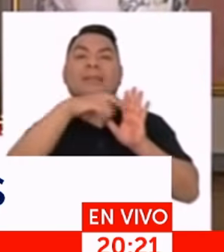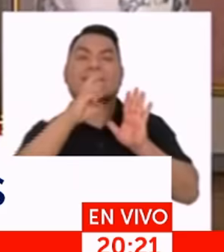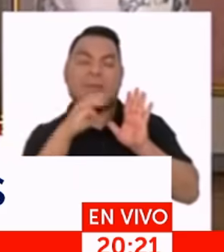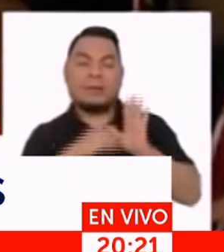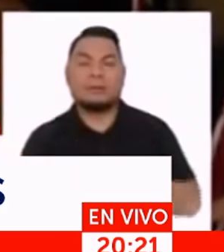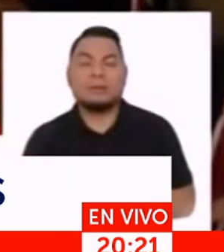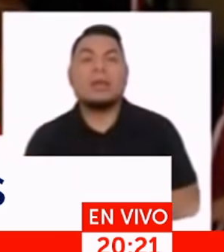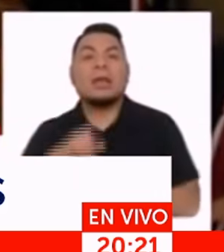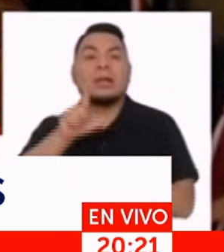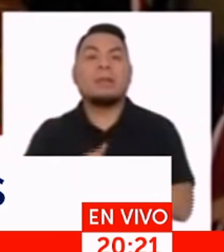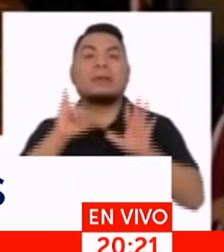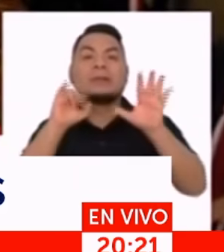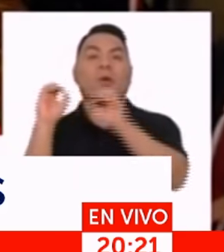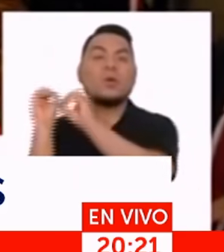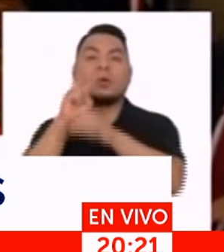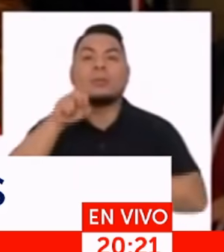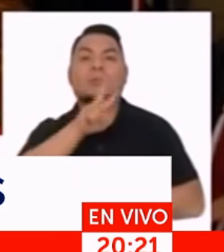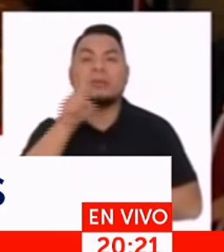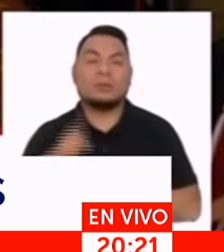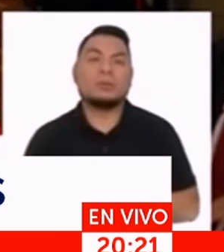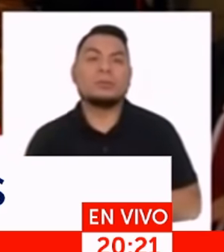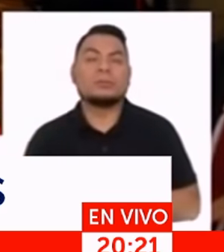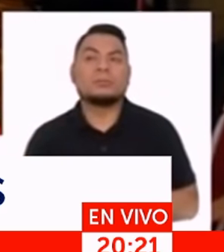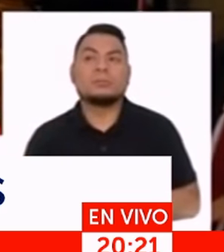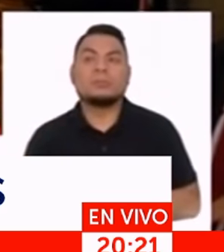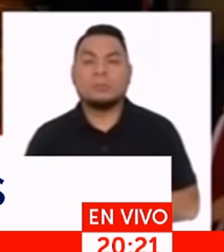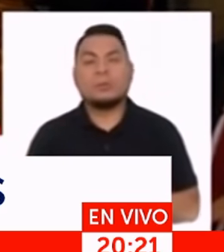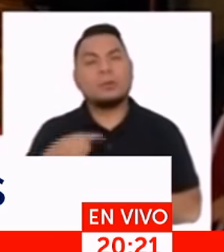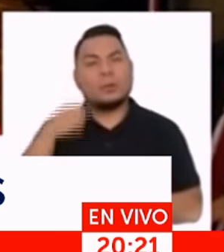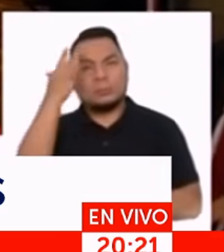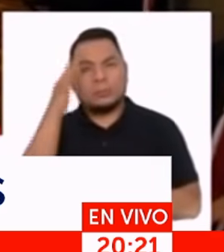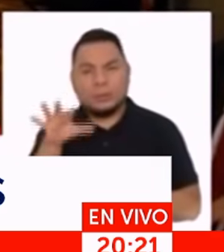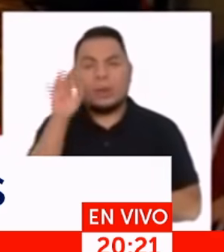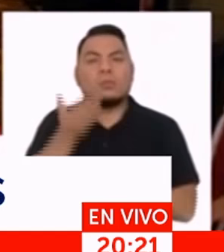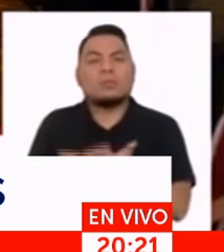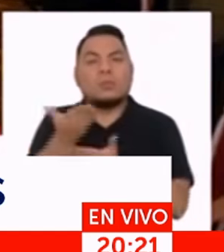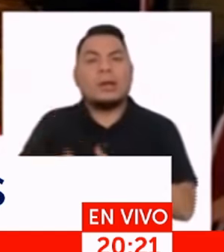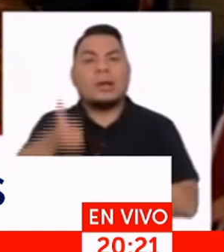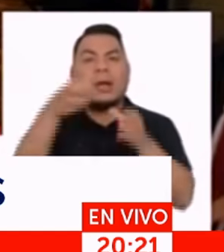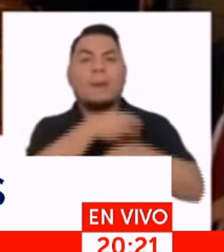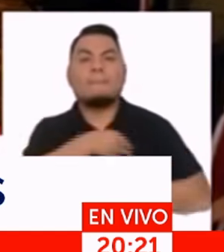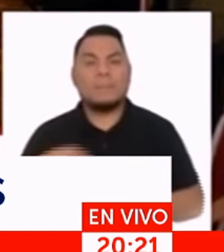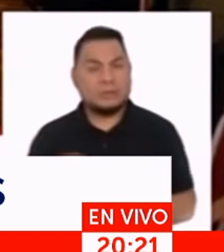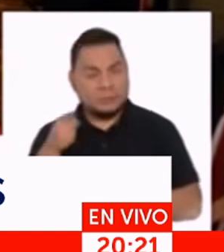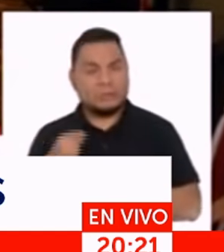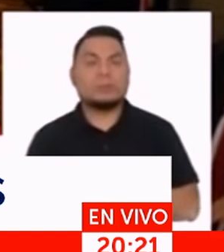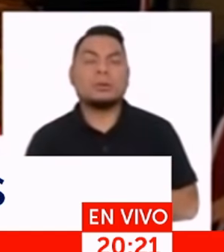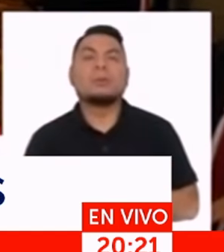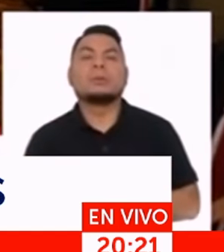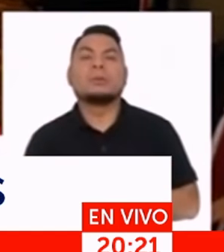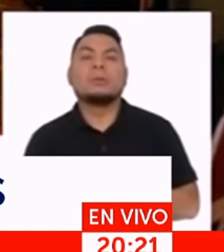135-2021-PCM, Lima, 6 de octubre de 2021. Vista la propuesta de la señora presidenta del Consejo de